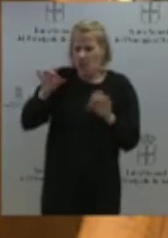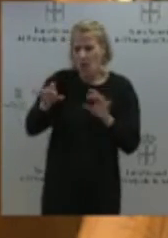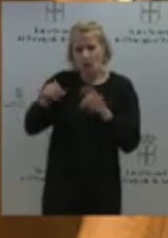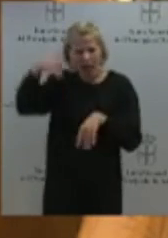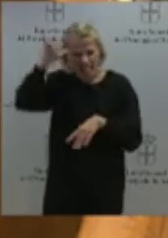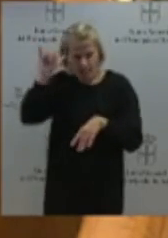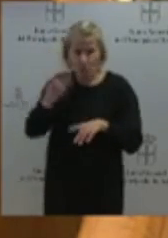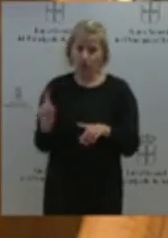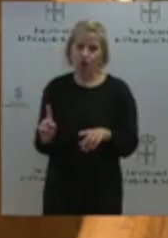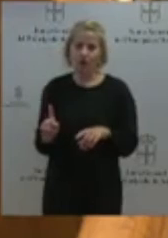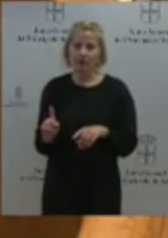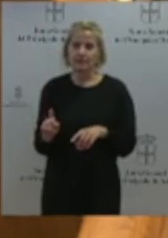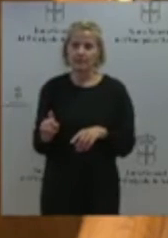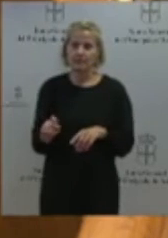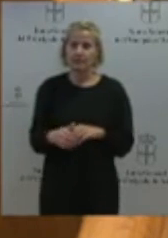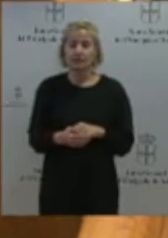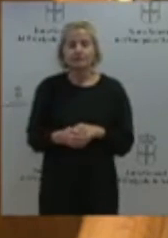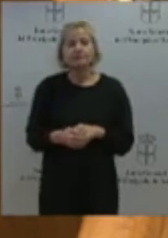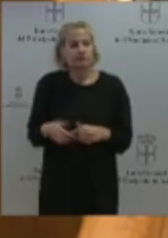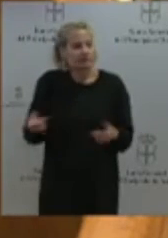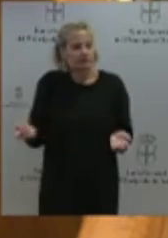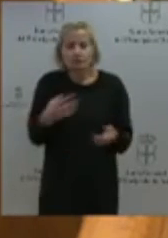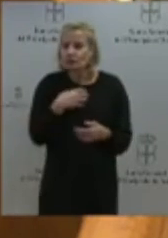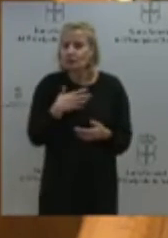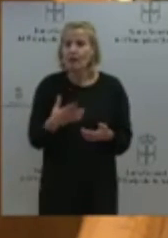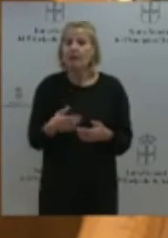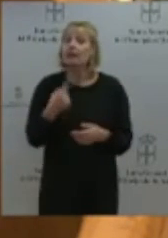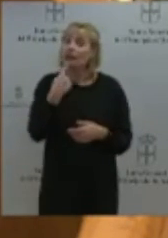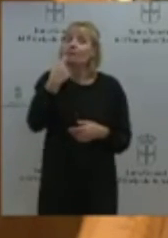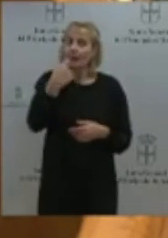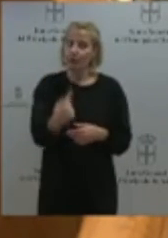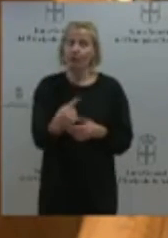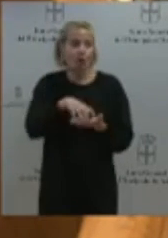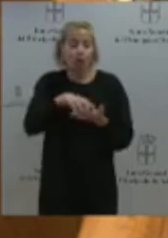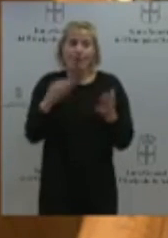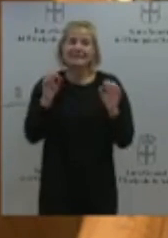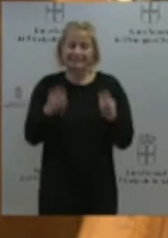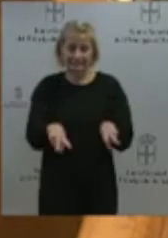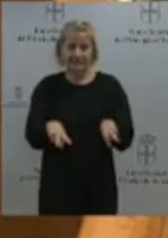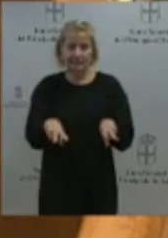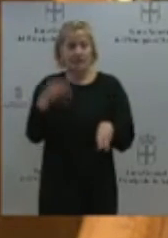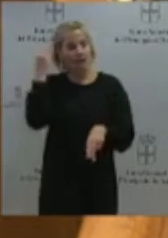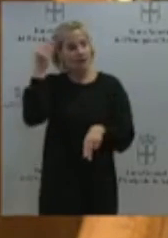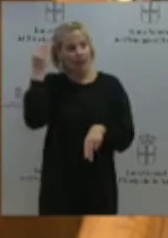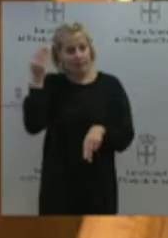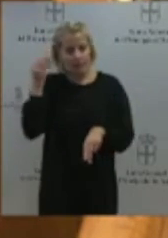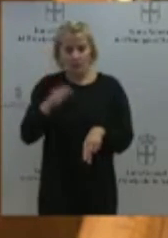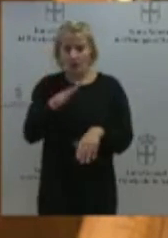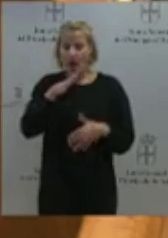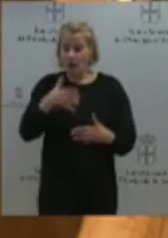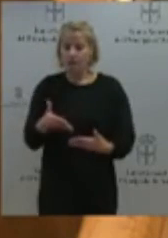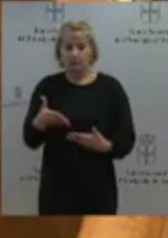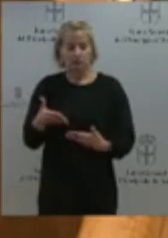de dudas y, por tanto, se lo digo abiertamente. Creo que hay posiciones en las que nos podemos encontrar, pero hay otras que, permítame que sea sincero, yo no